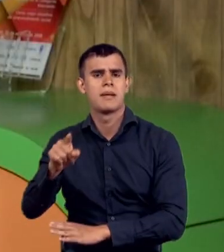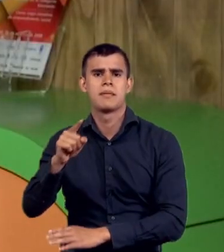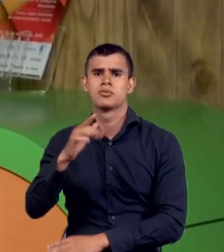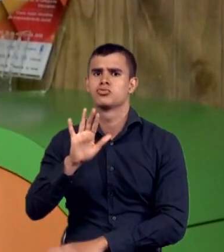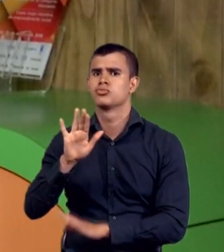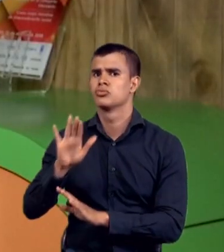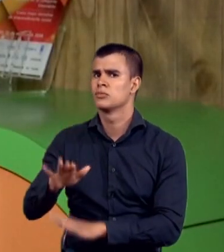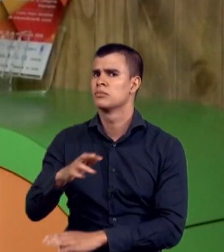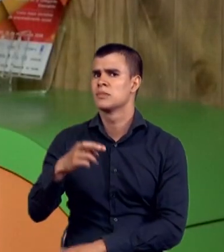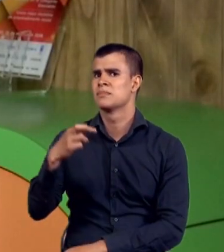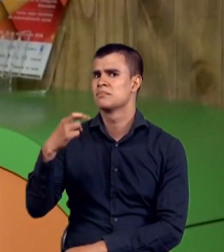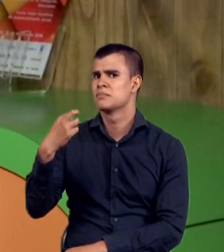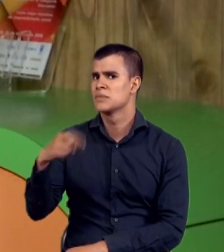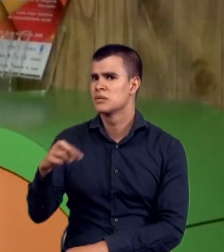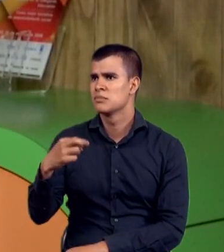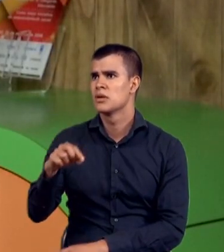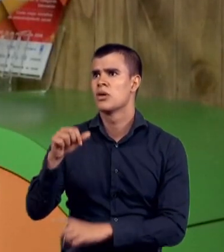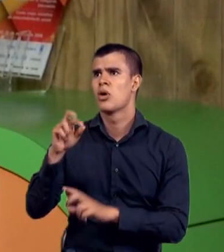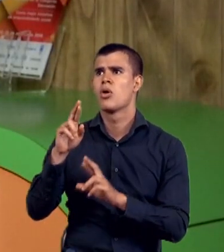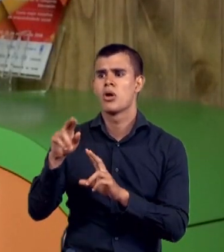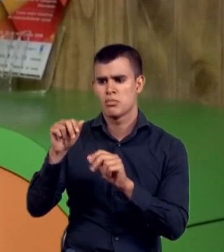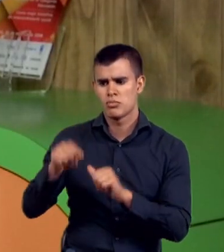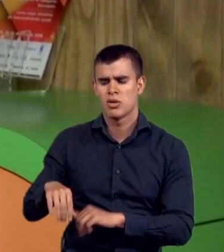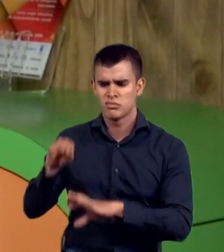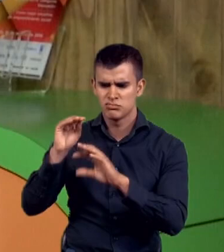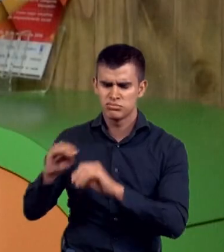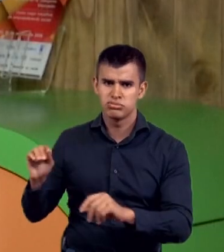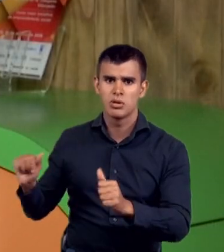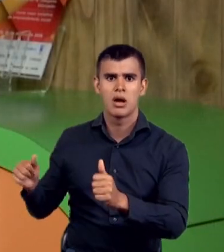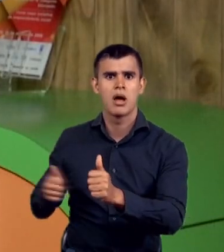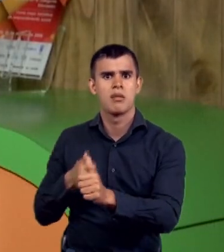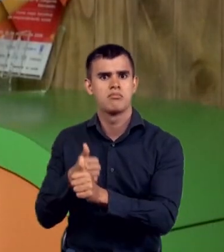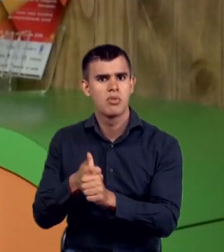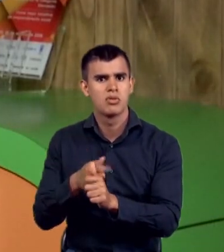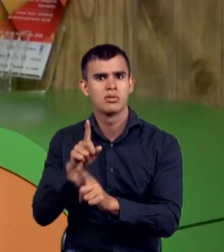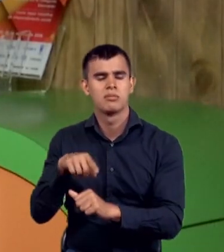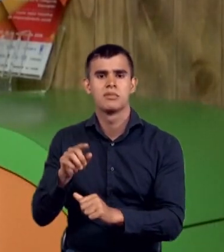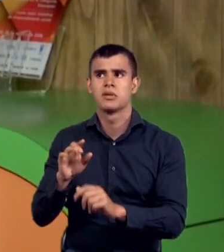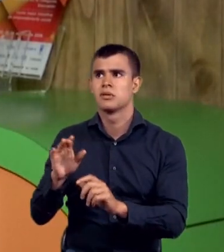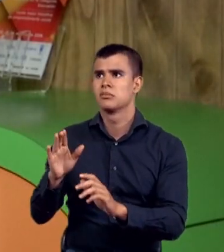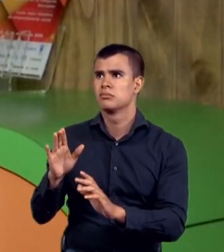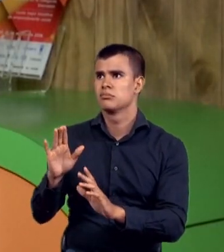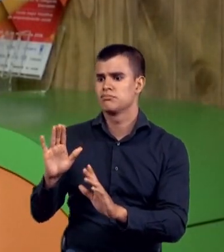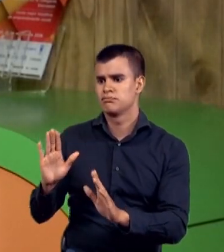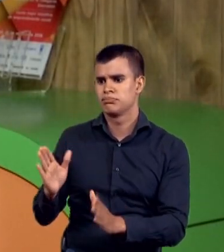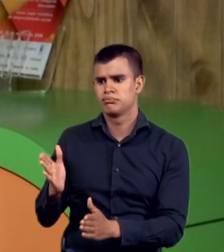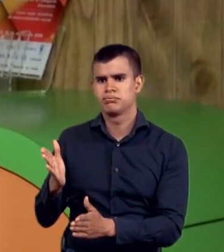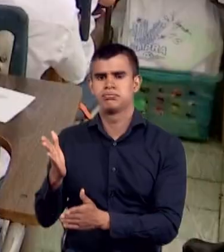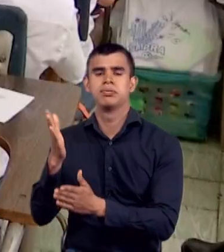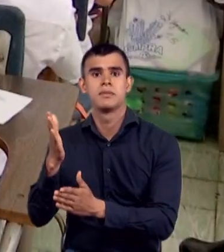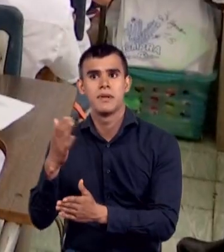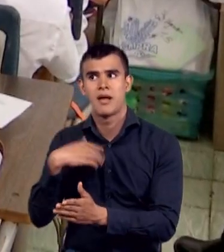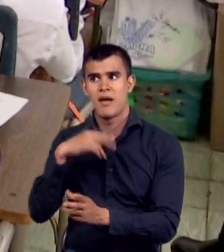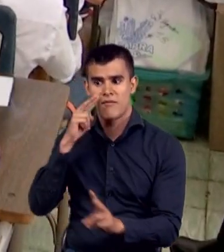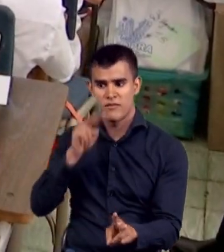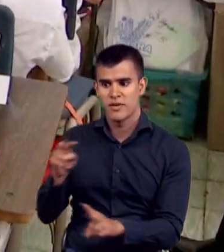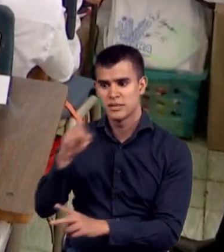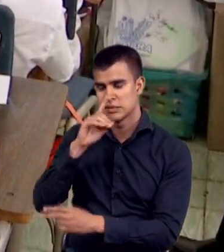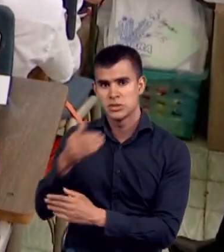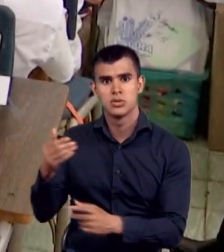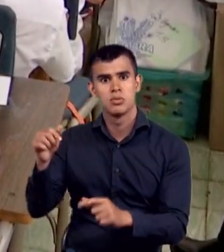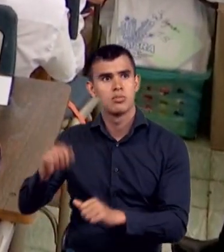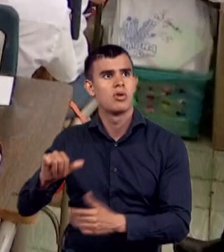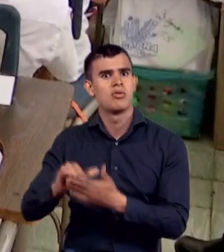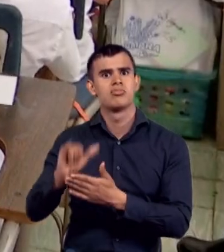quinto de primaria, pues queremos acompañarlos en su vida adolescente y ya jóvenes, y poder decir que nuestros niños